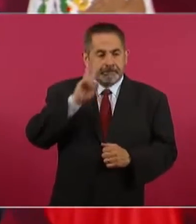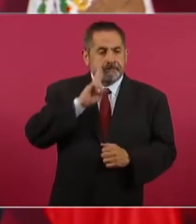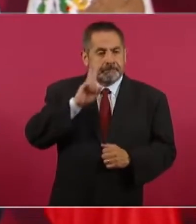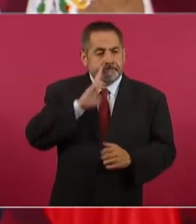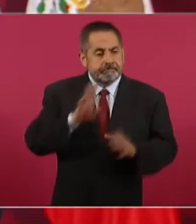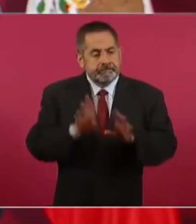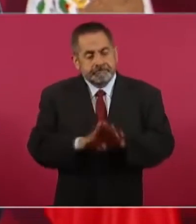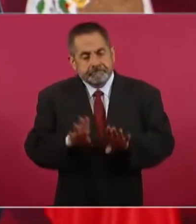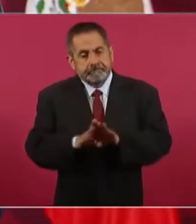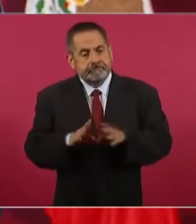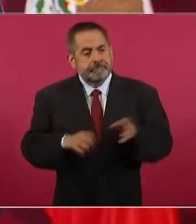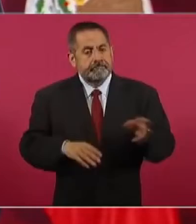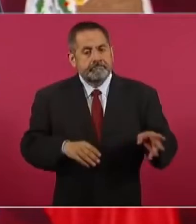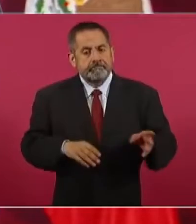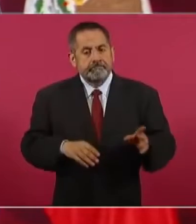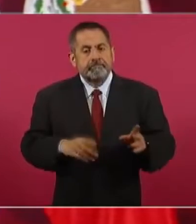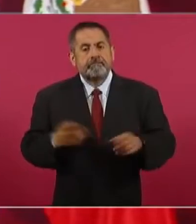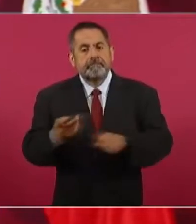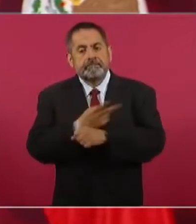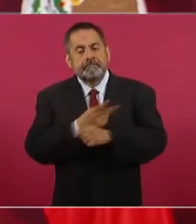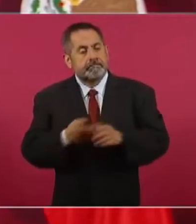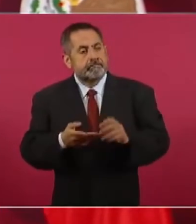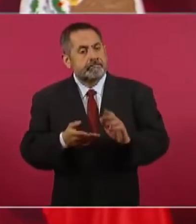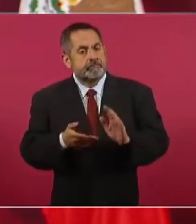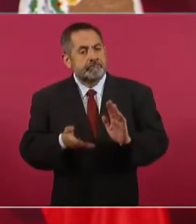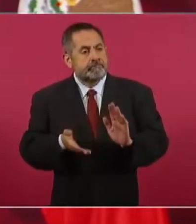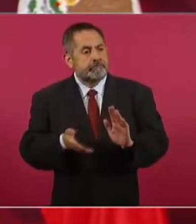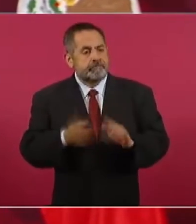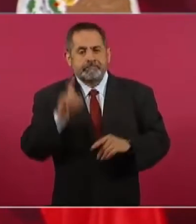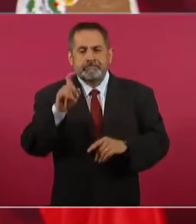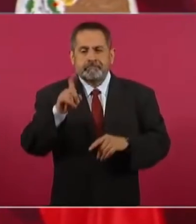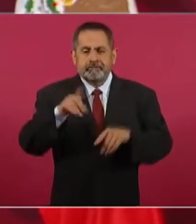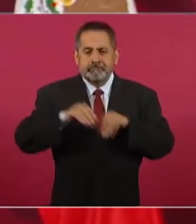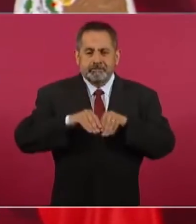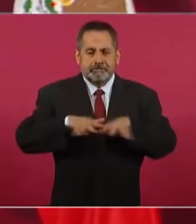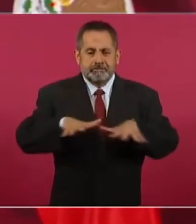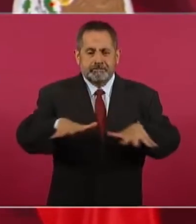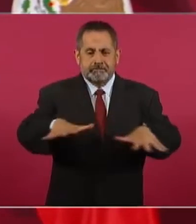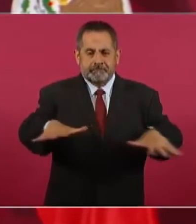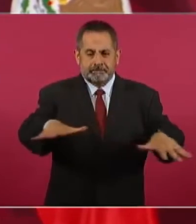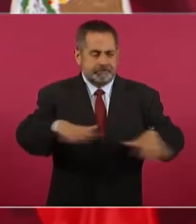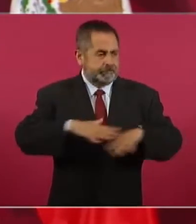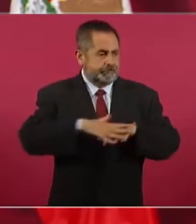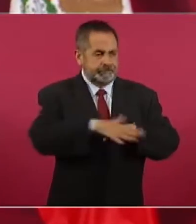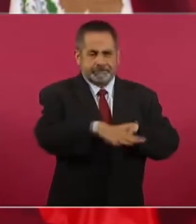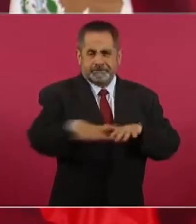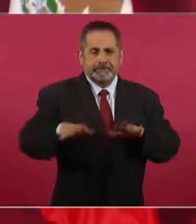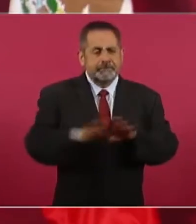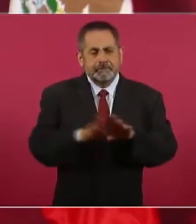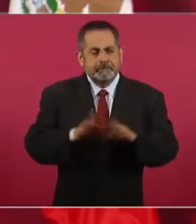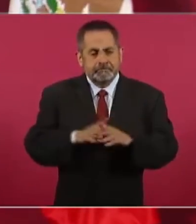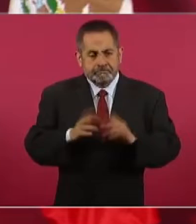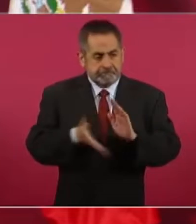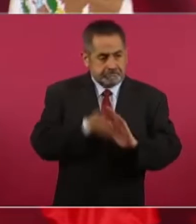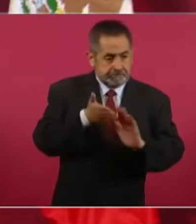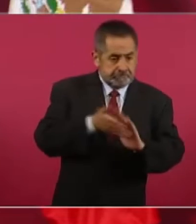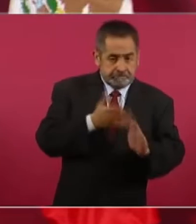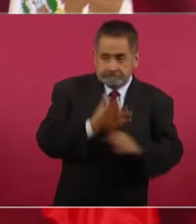va la construcción del distrito de riego y vamos